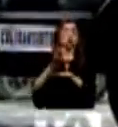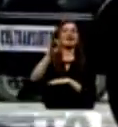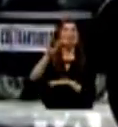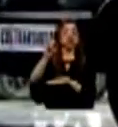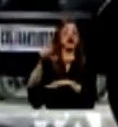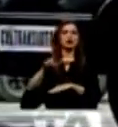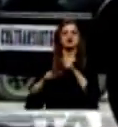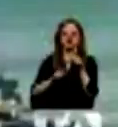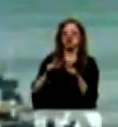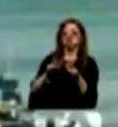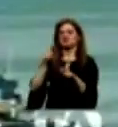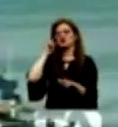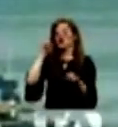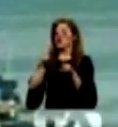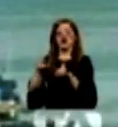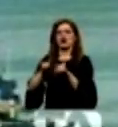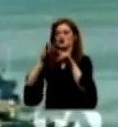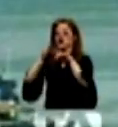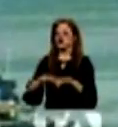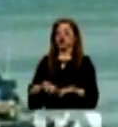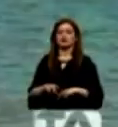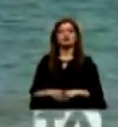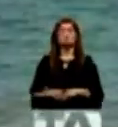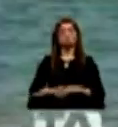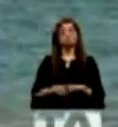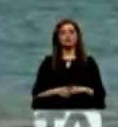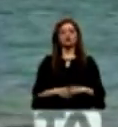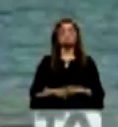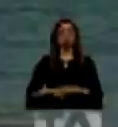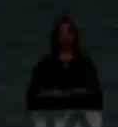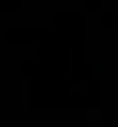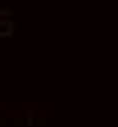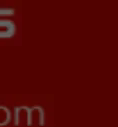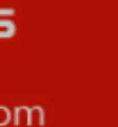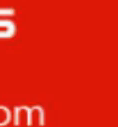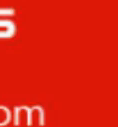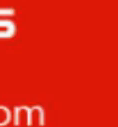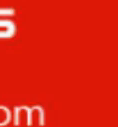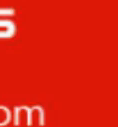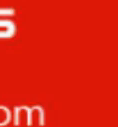descontento a la revisión, la que aún no se establece cuándo llegará. Dayana Monroy, 24 horas.